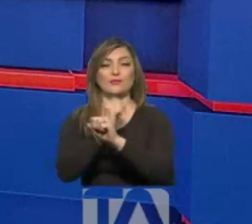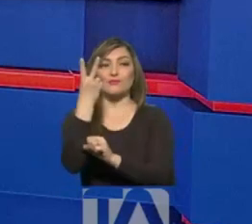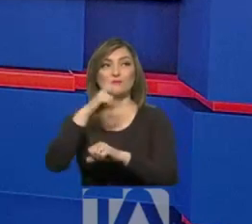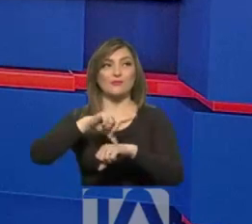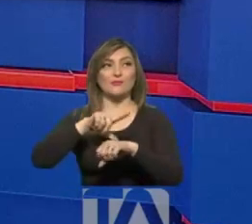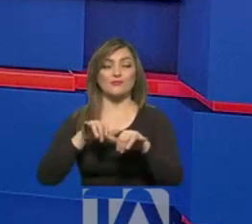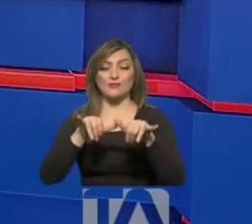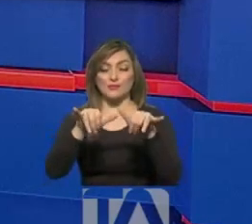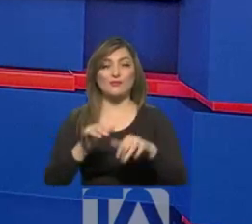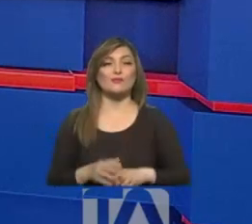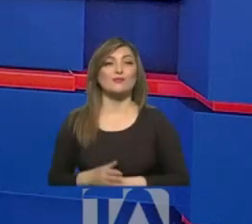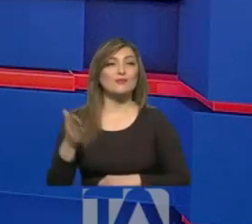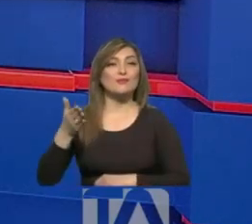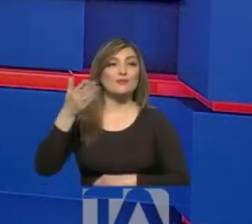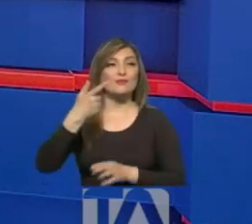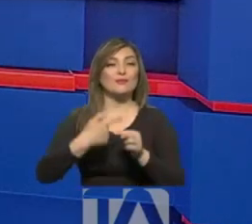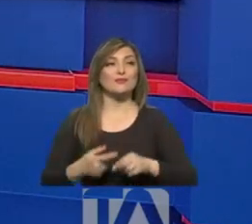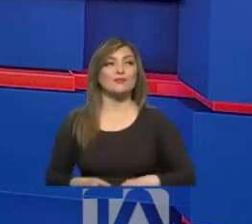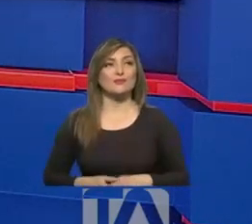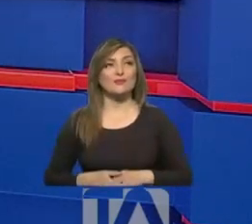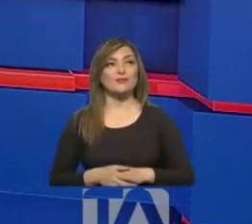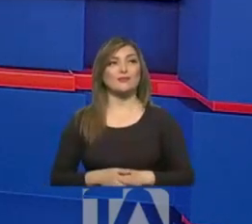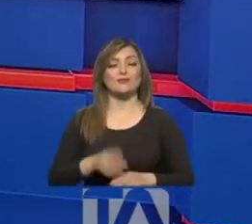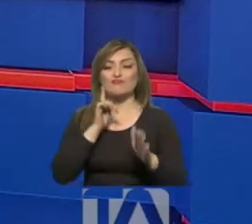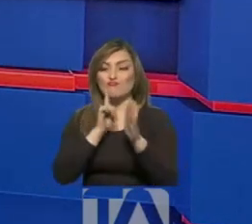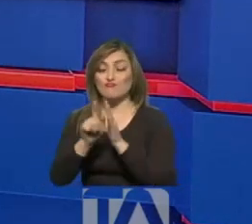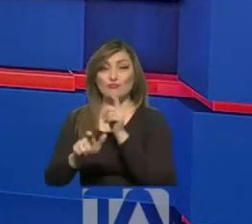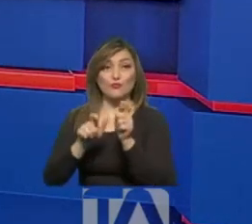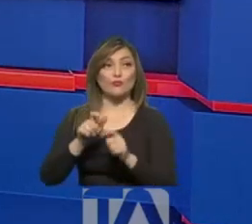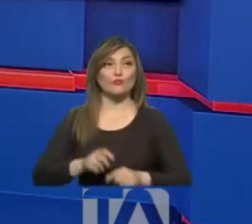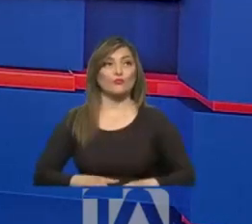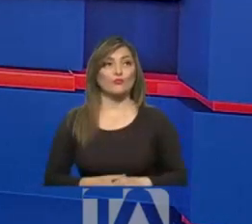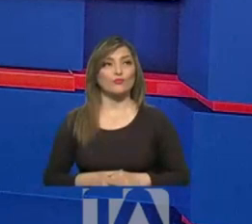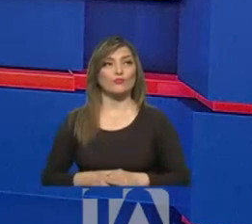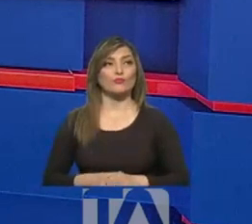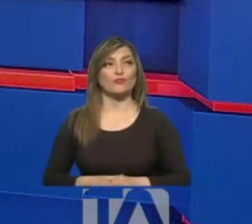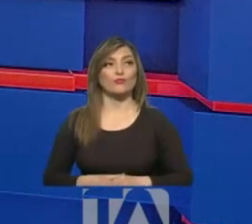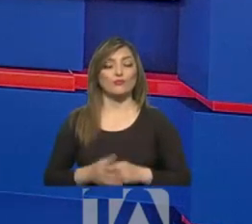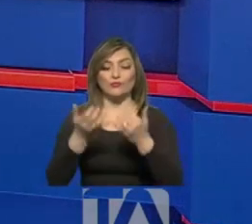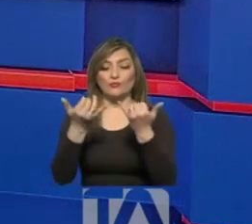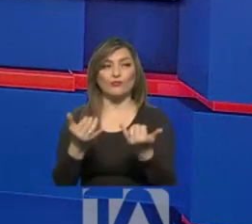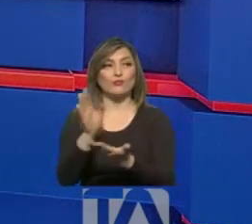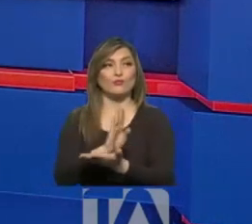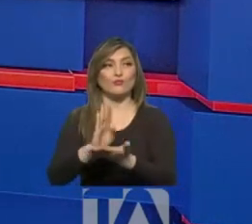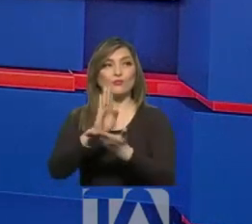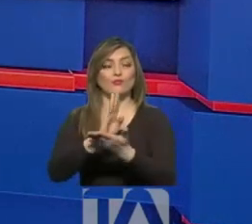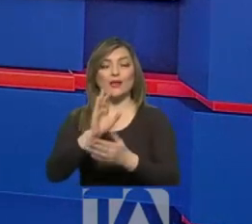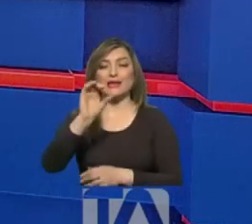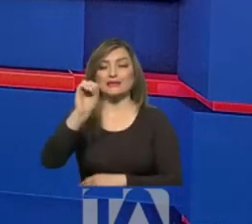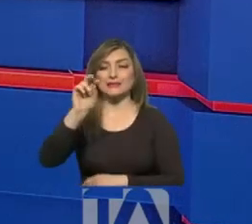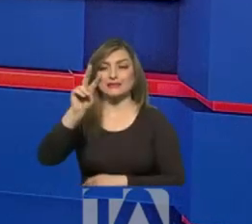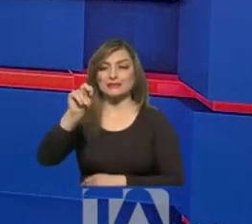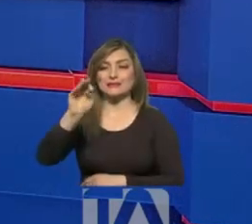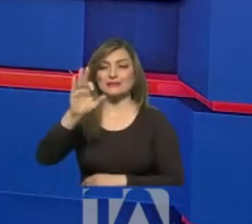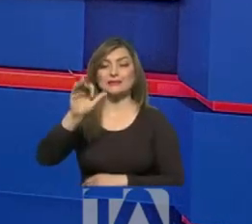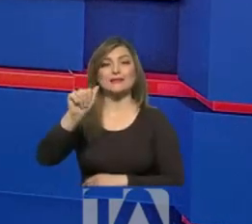8:12 a.m. Seguimos recorriendo la capital para receptar las denuncias de los vecinos y nos vamos en este momento al barrio Santa Marianita en el